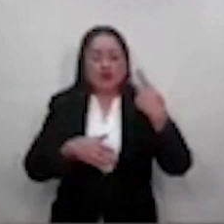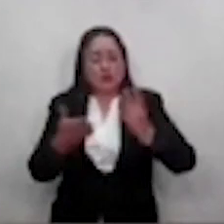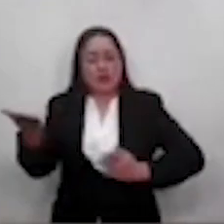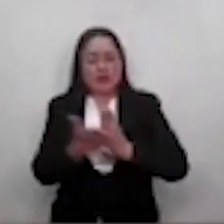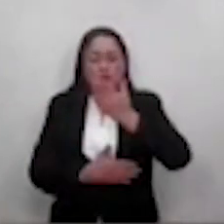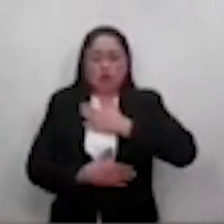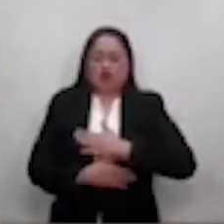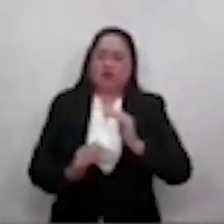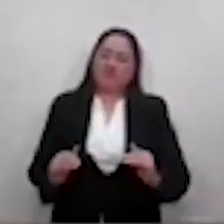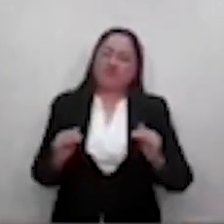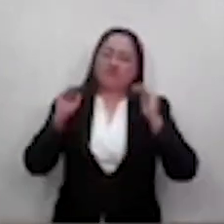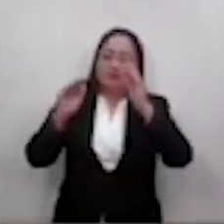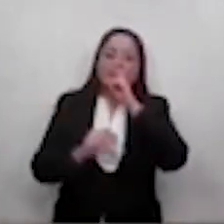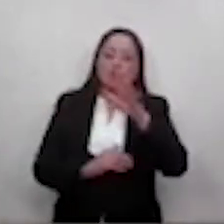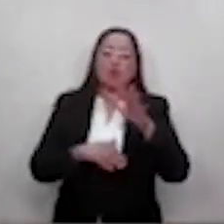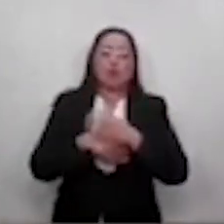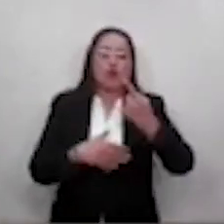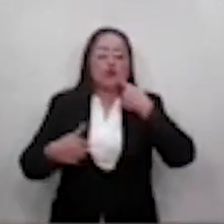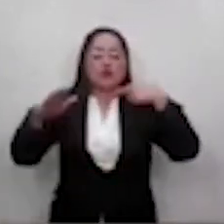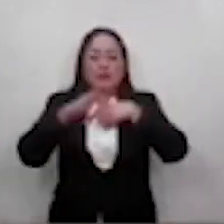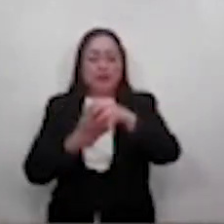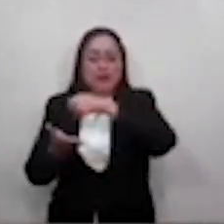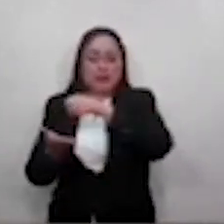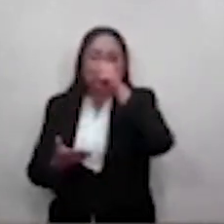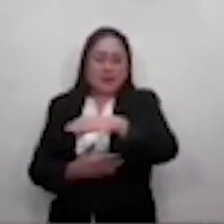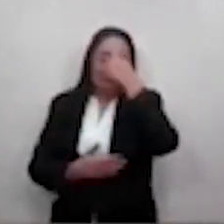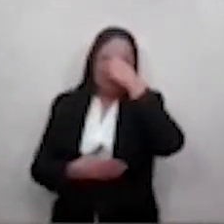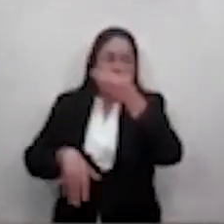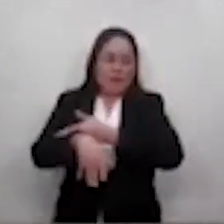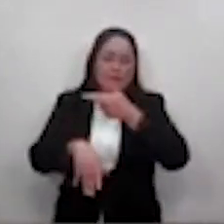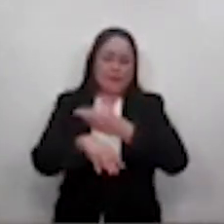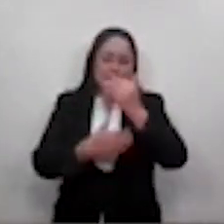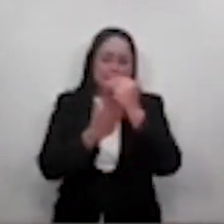por lo anterior se propone revocar las resoluciones impugnadas para los efectos que se explican en los proyectos